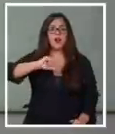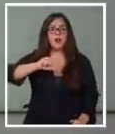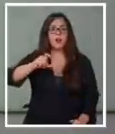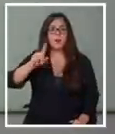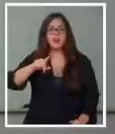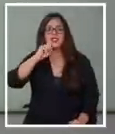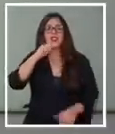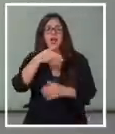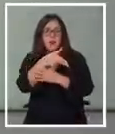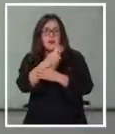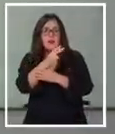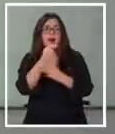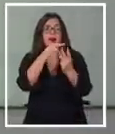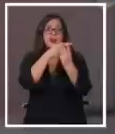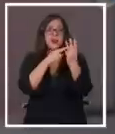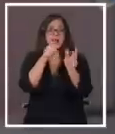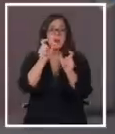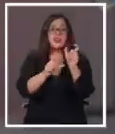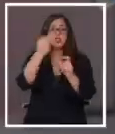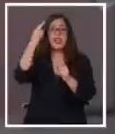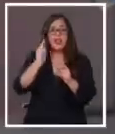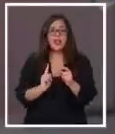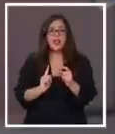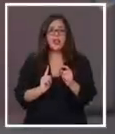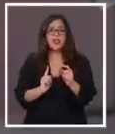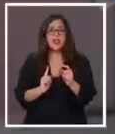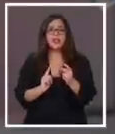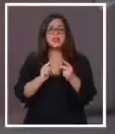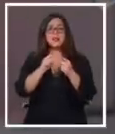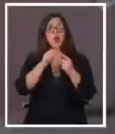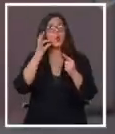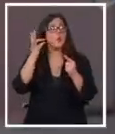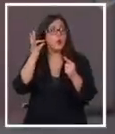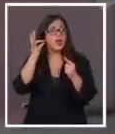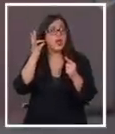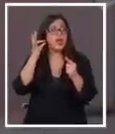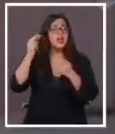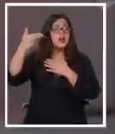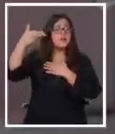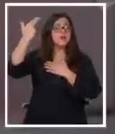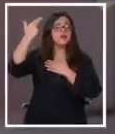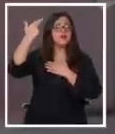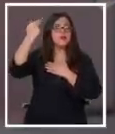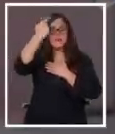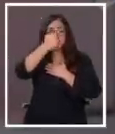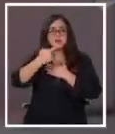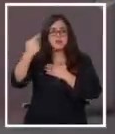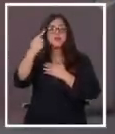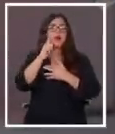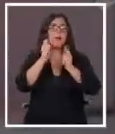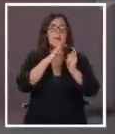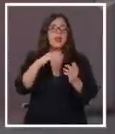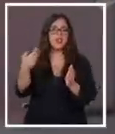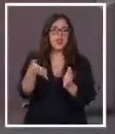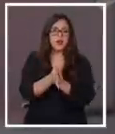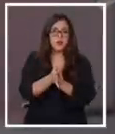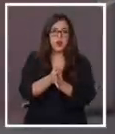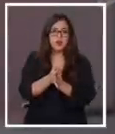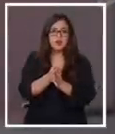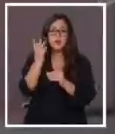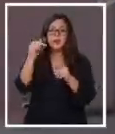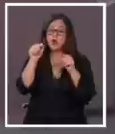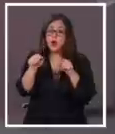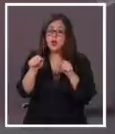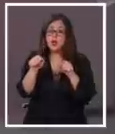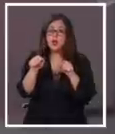disparos hay tres personas baleadas heridas hay una mujer que está con un impacto de bala en la cabeza y que está en riesgo vital tal impresión